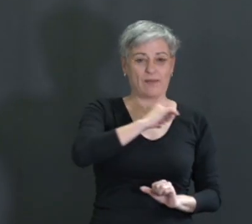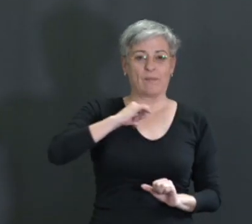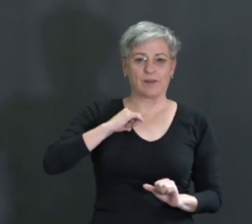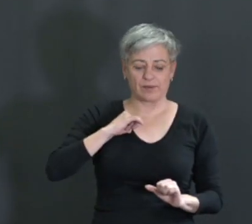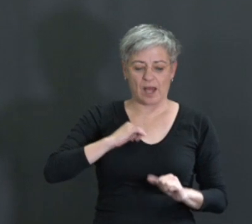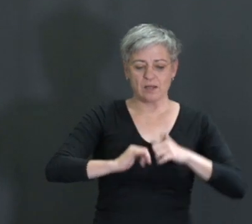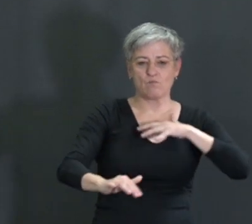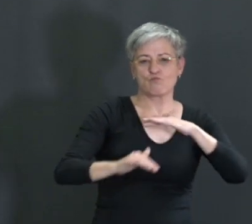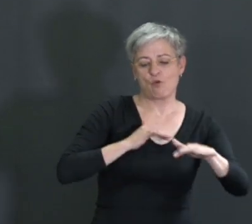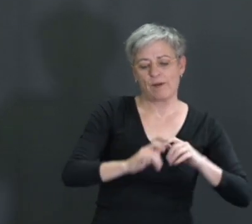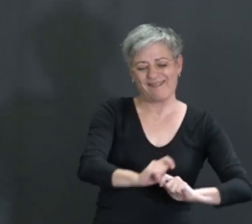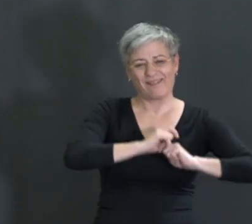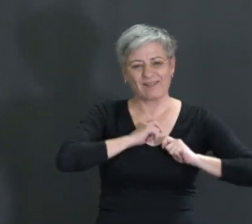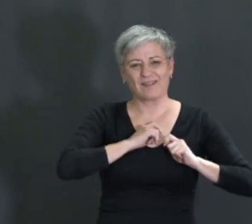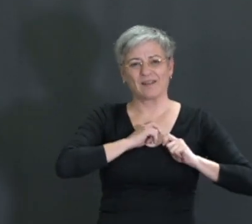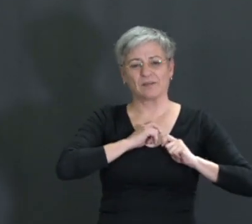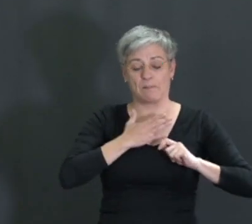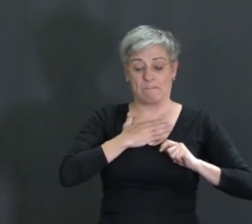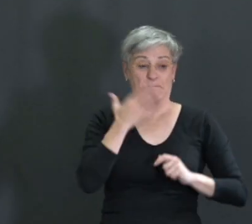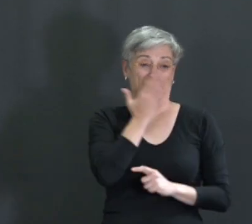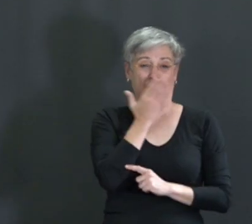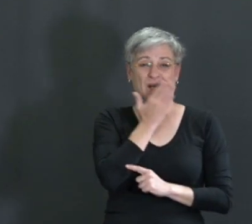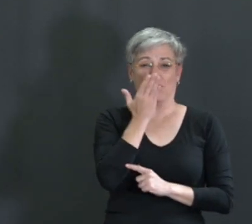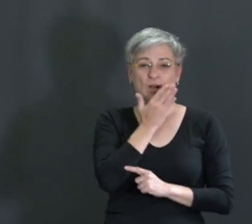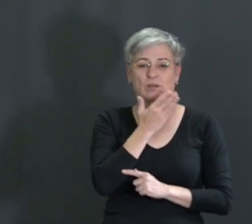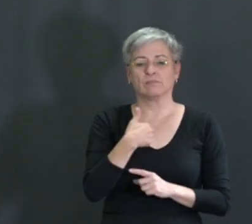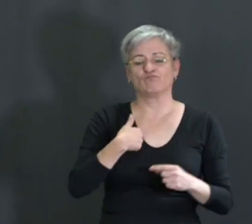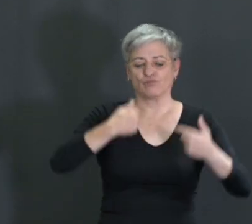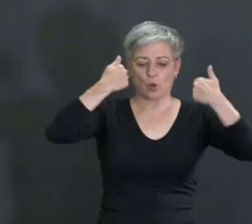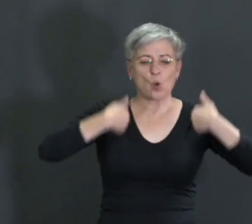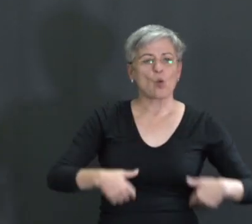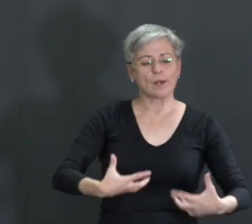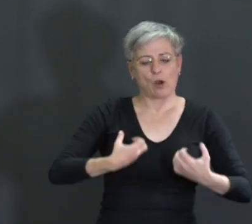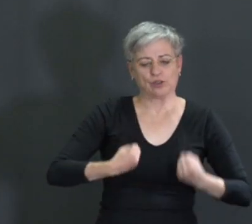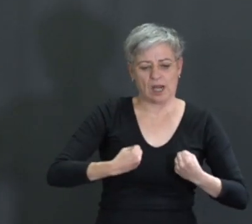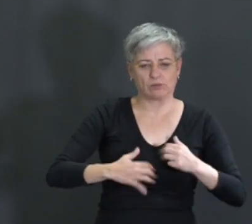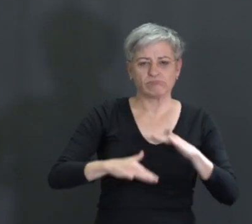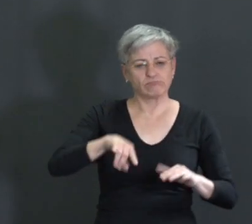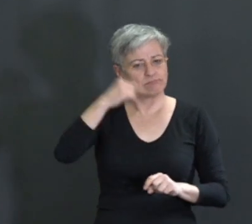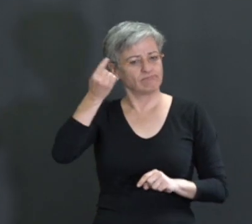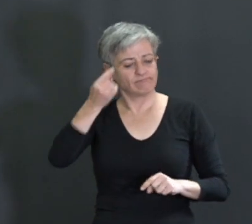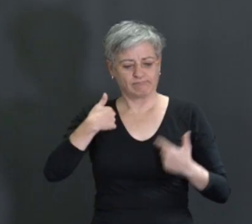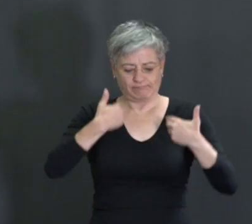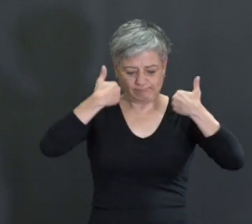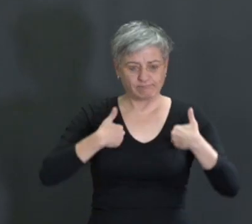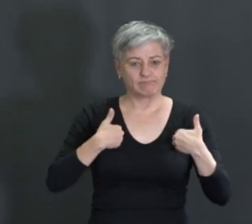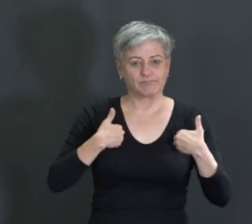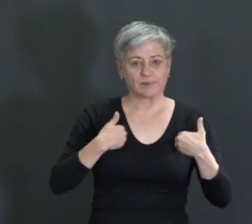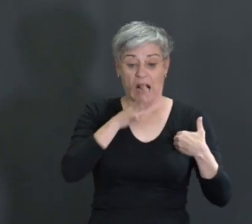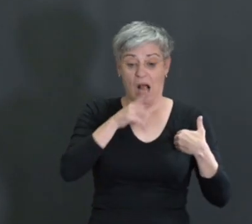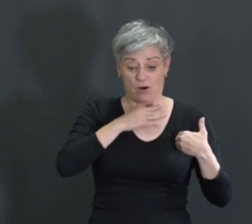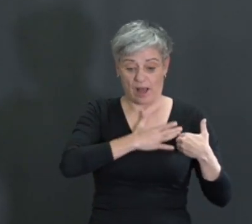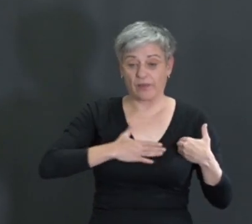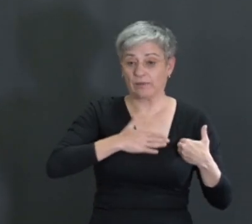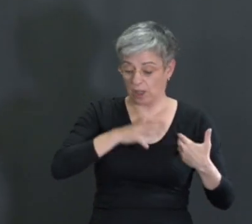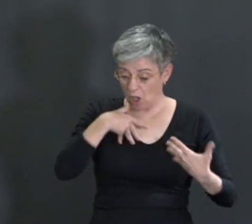la movilidad que me dio a mí en mi colegio, tener un cuerpo sano, ágil, individual, pues lo estoy disfrutando ahora.